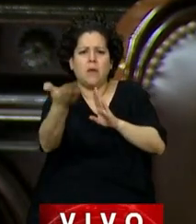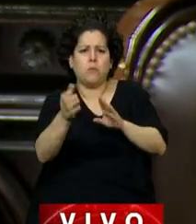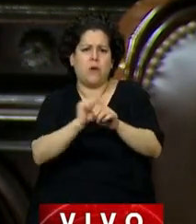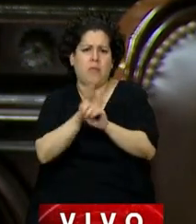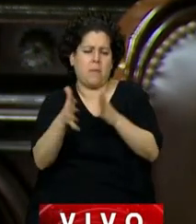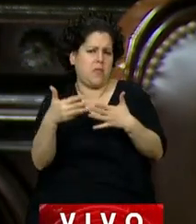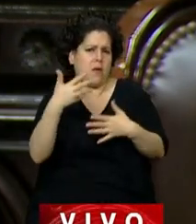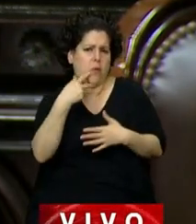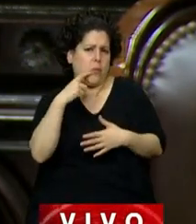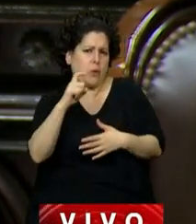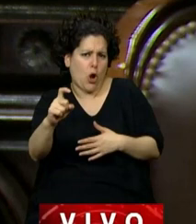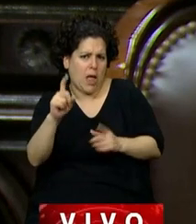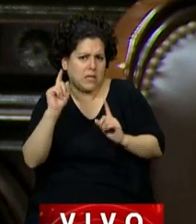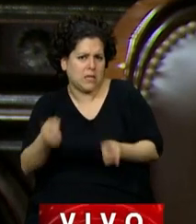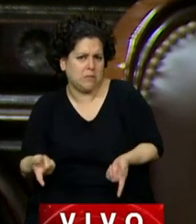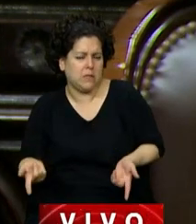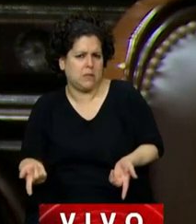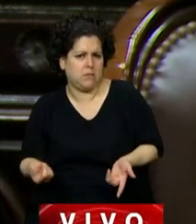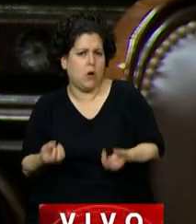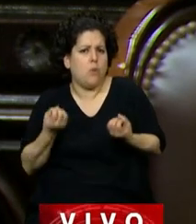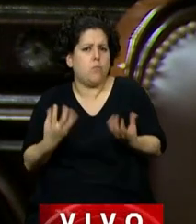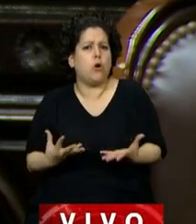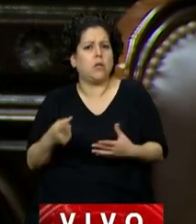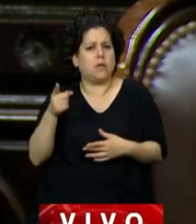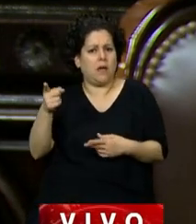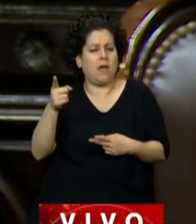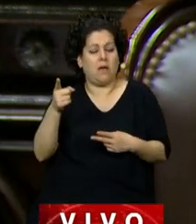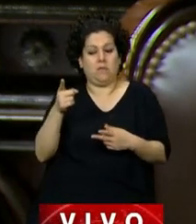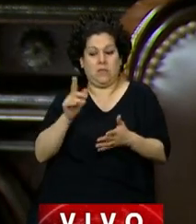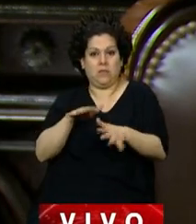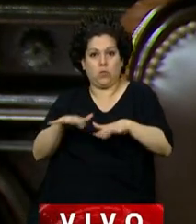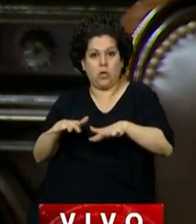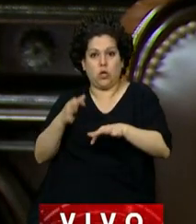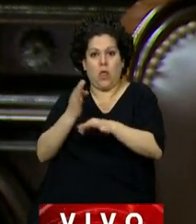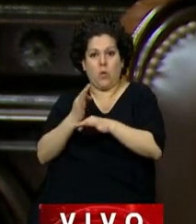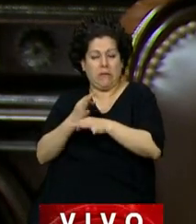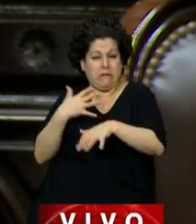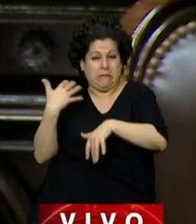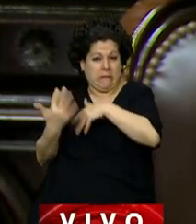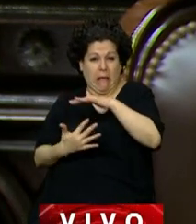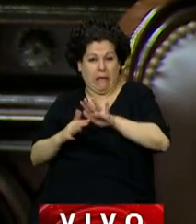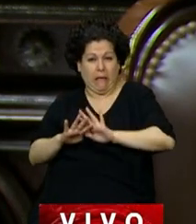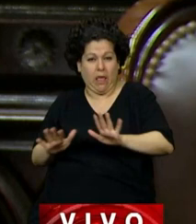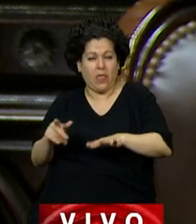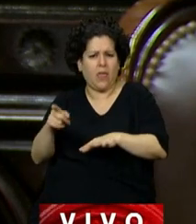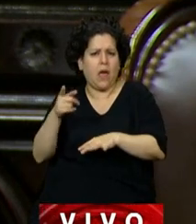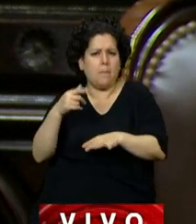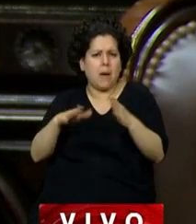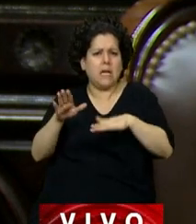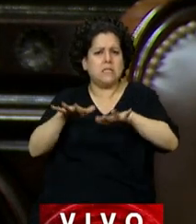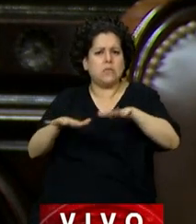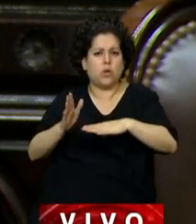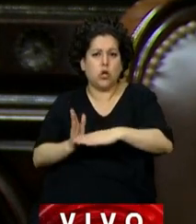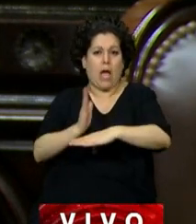Y comparto la preocupación, porque después de la evidencia sobre la tragedia educativa, con datos referidos incluso a la situación